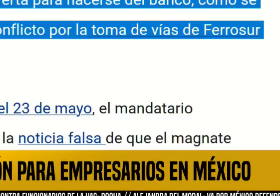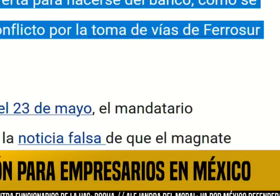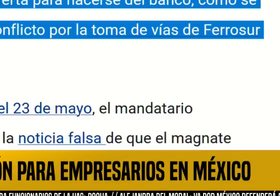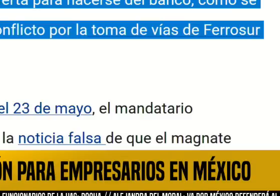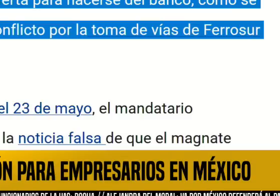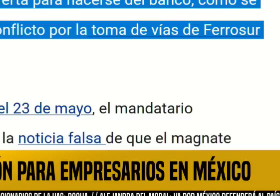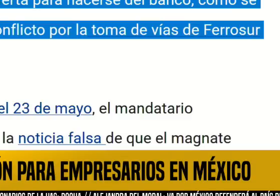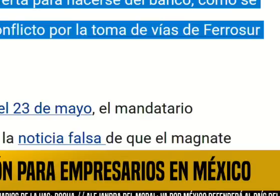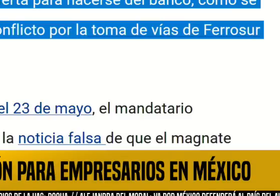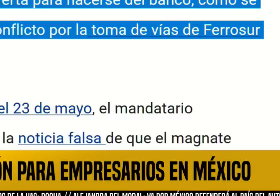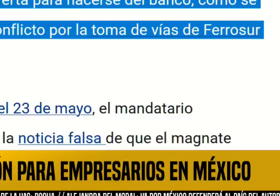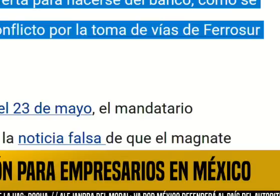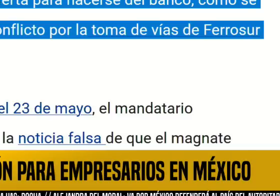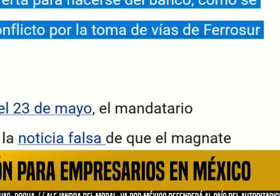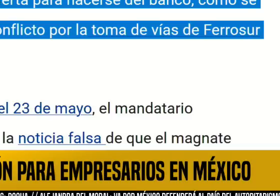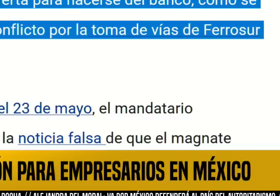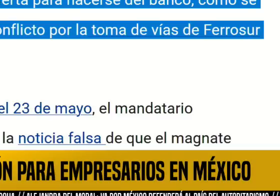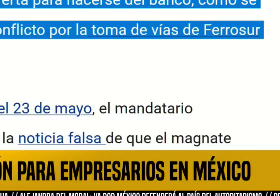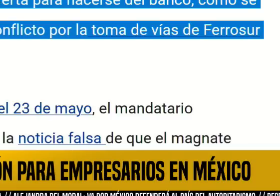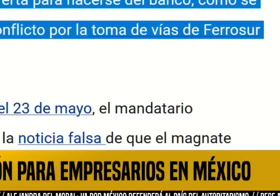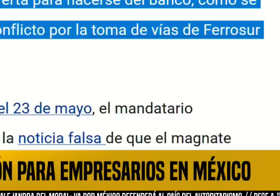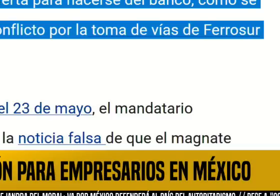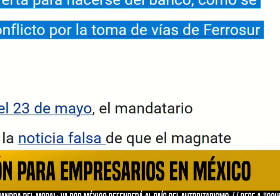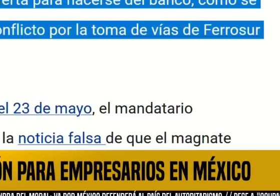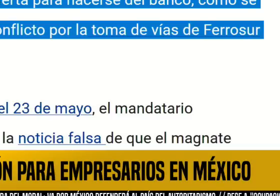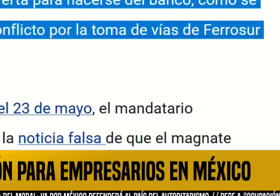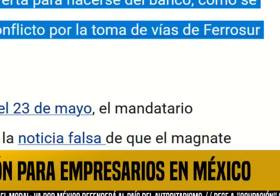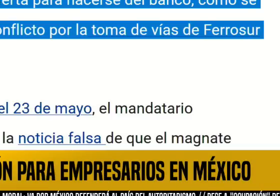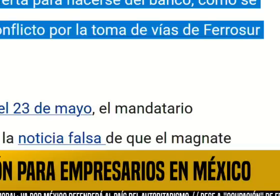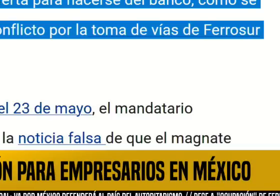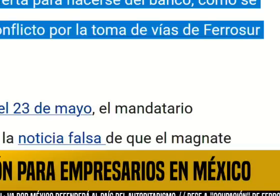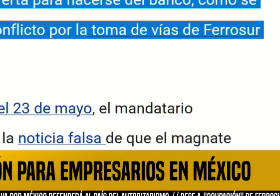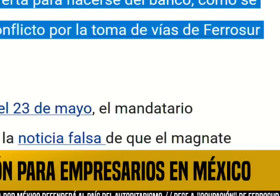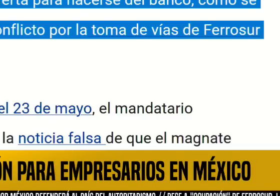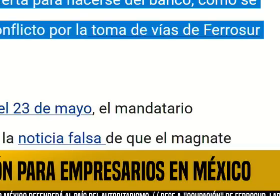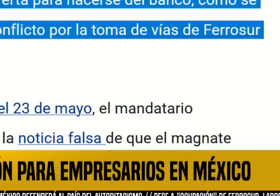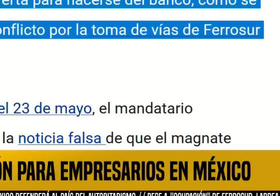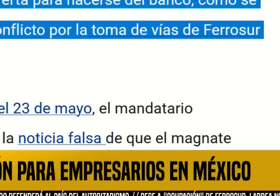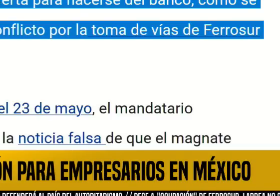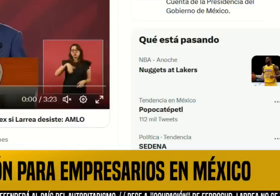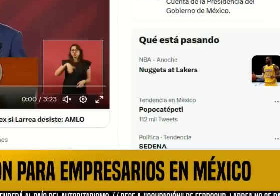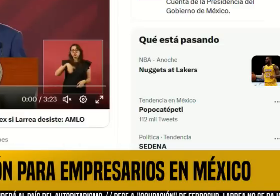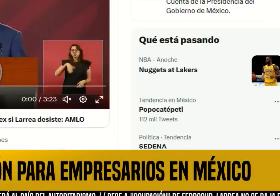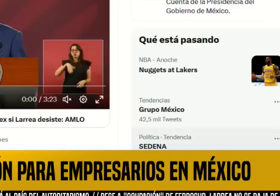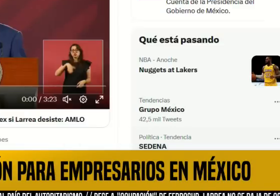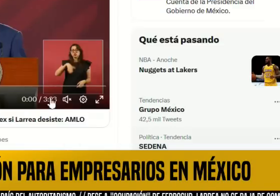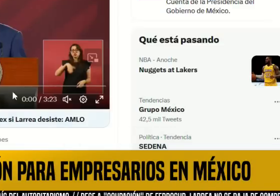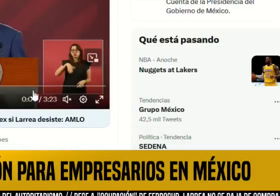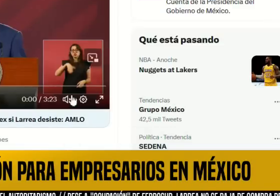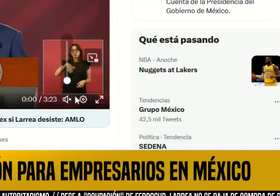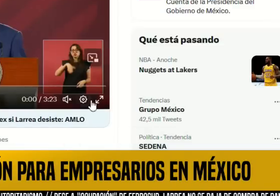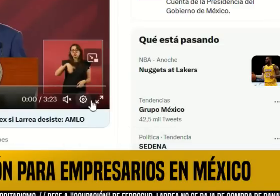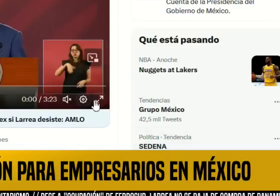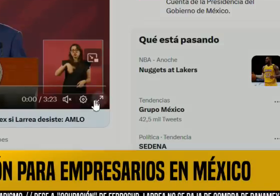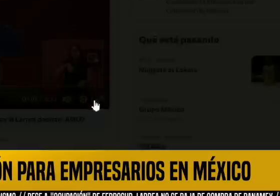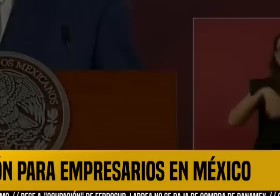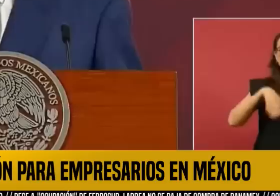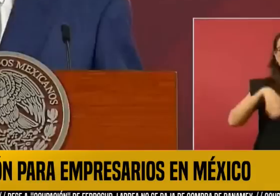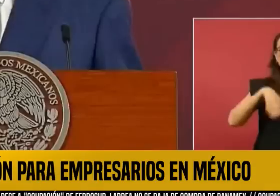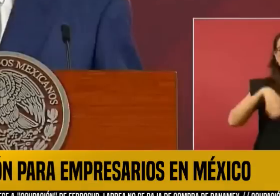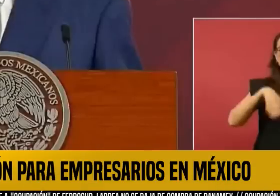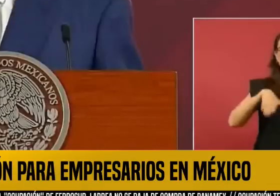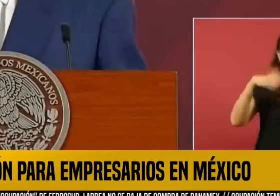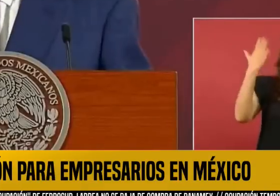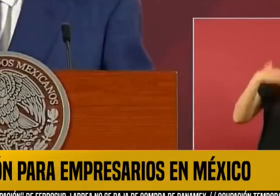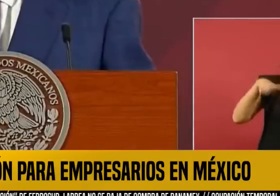el conflicto entre Ferrosur y, bueno, lo que llamaron muchos la expropiación de López Obrador. Vamos a escuchar lo que dijo hoy el